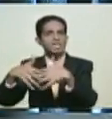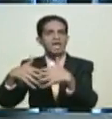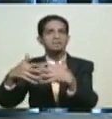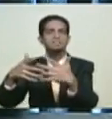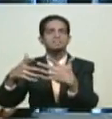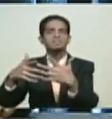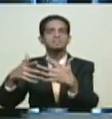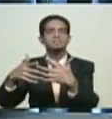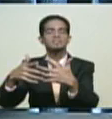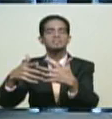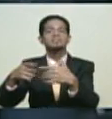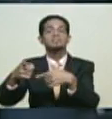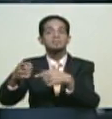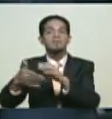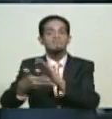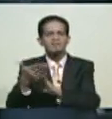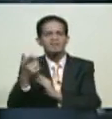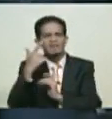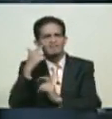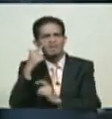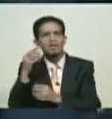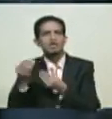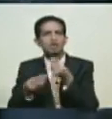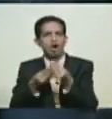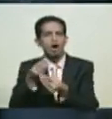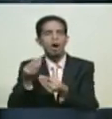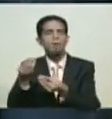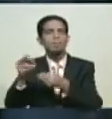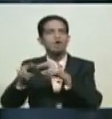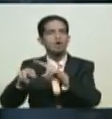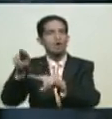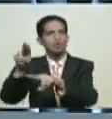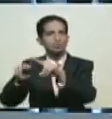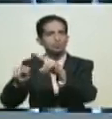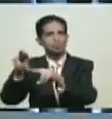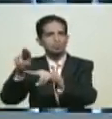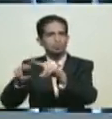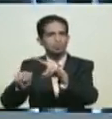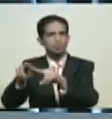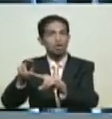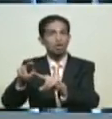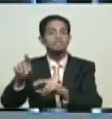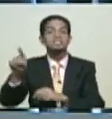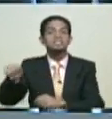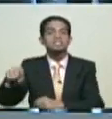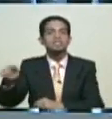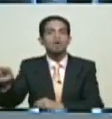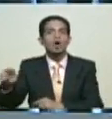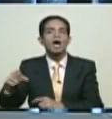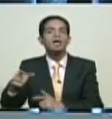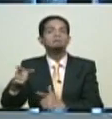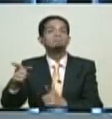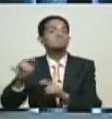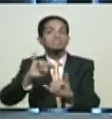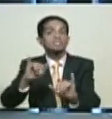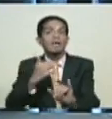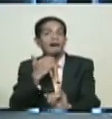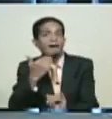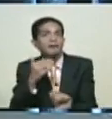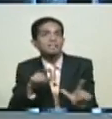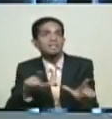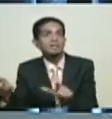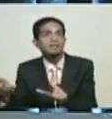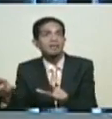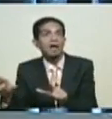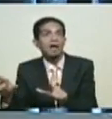y si está avanzando como me dijeron en un informe preliminar sobre esta planta de papel y encargó